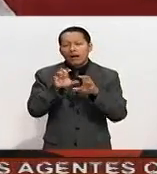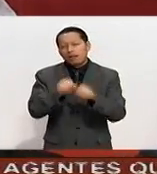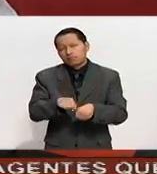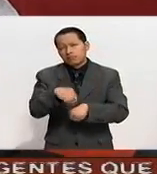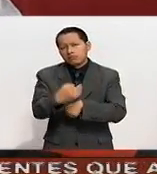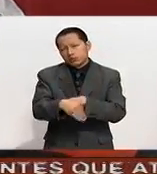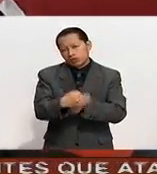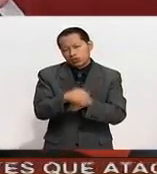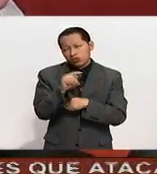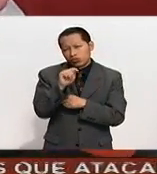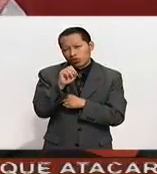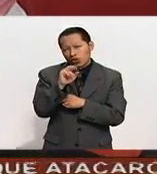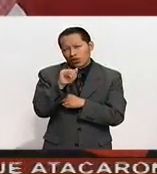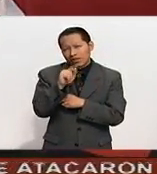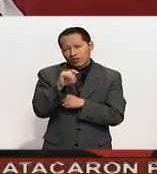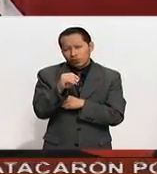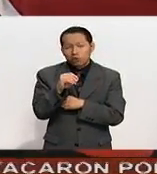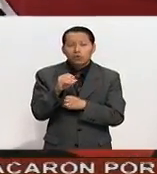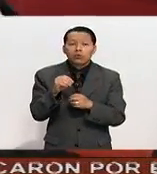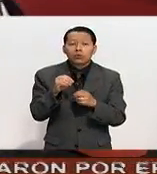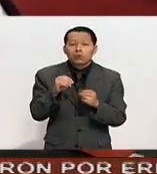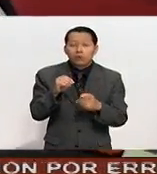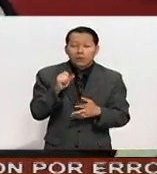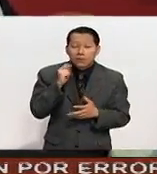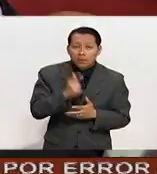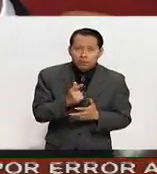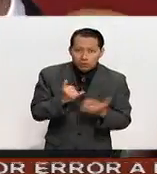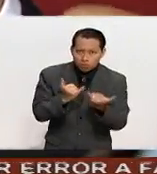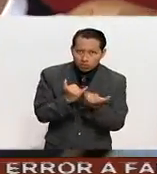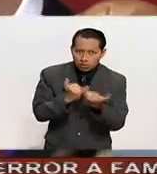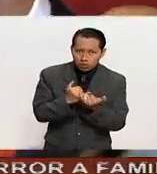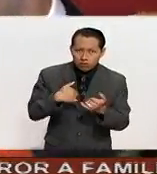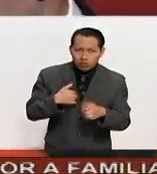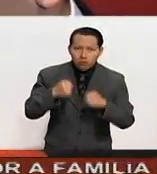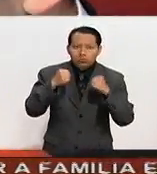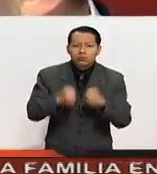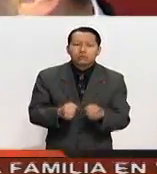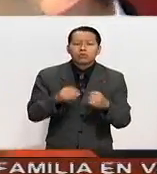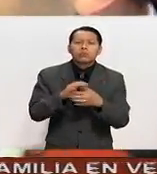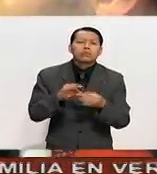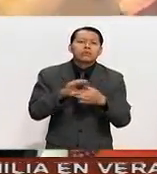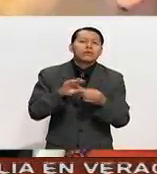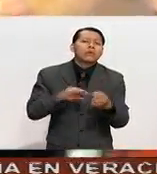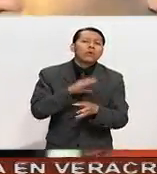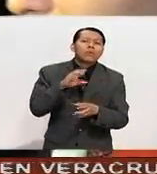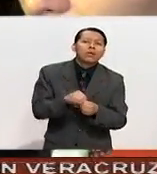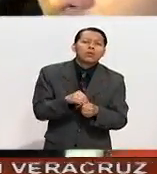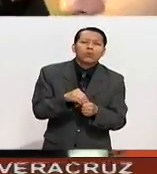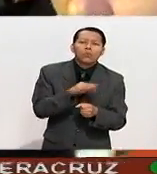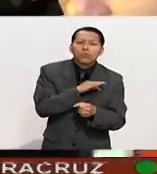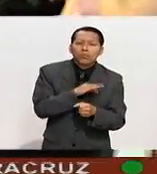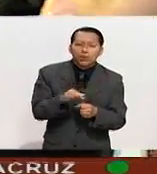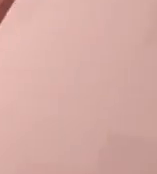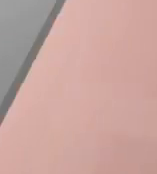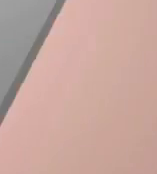como el torito y en tercer lugar el trabajo comunitario. Yo estoy convencido de que esa puede ser una alternativa para despenalizar en el corto plazo.